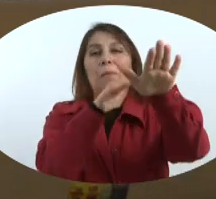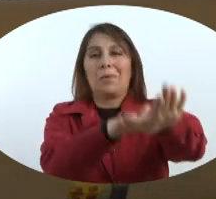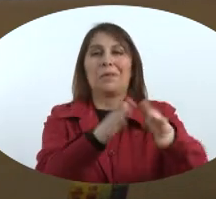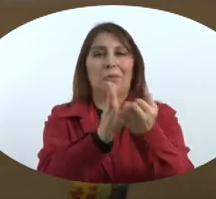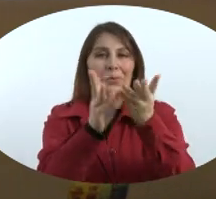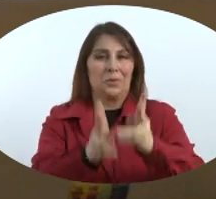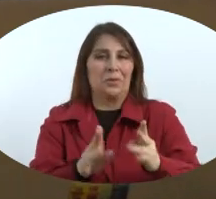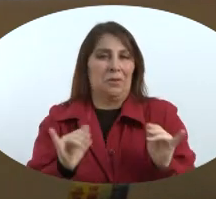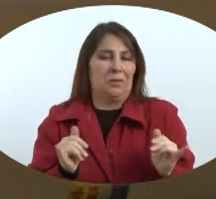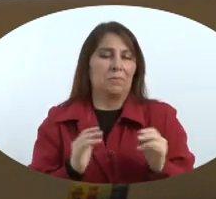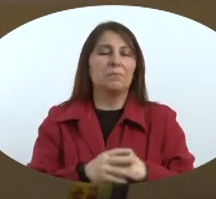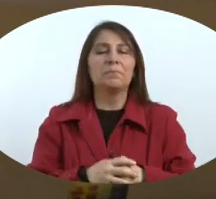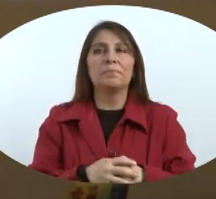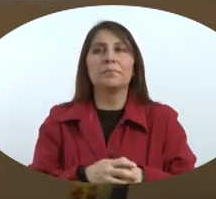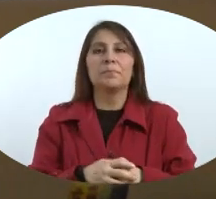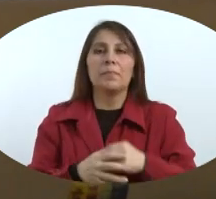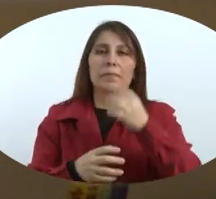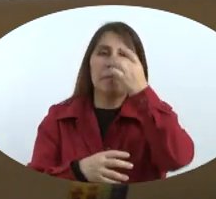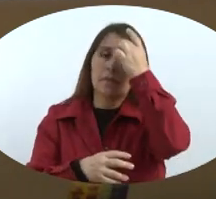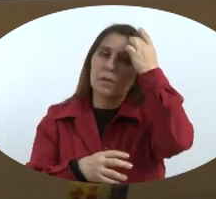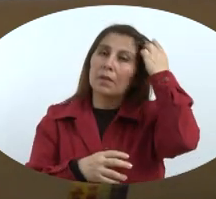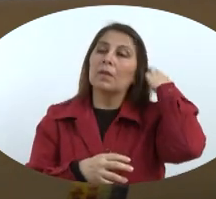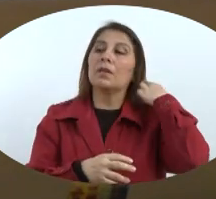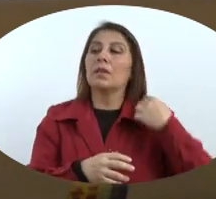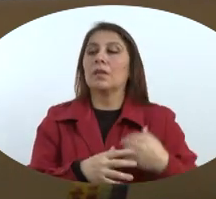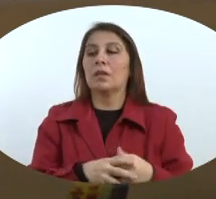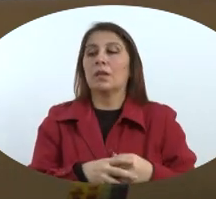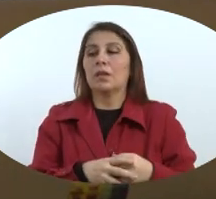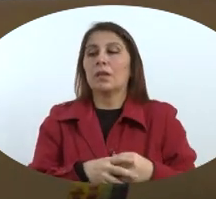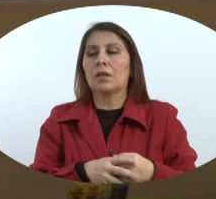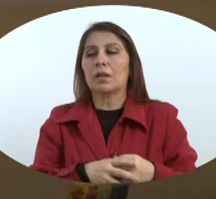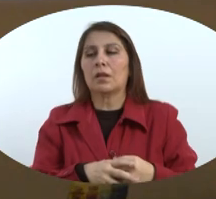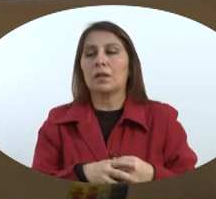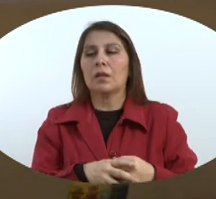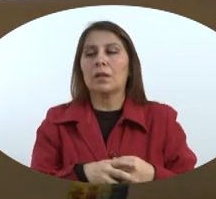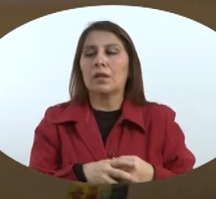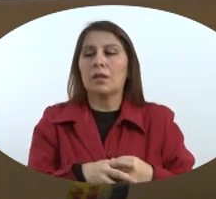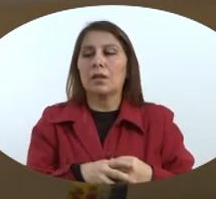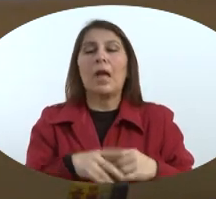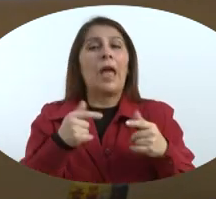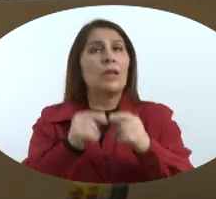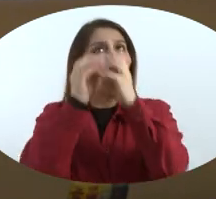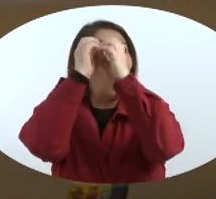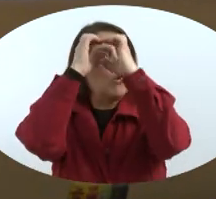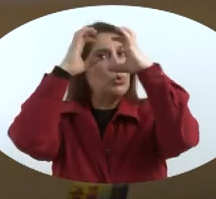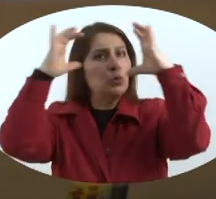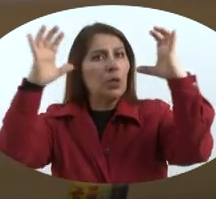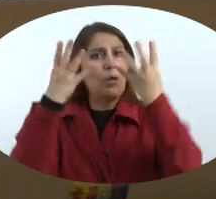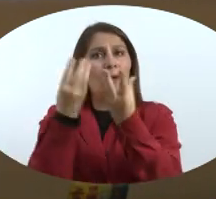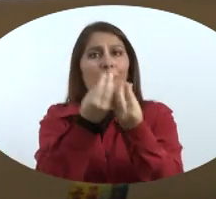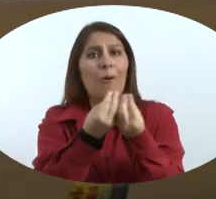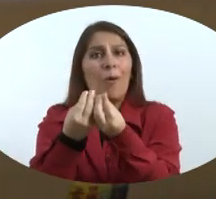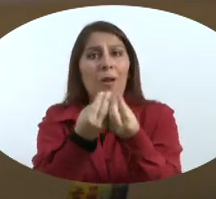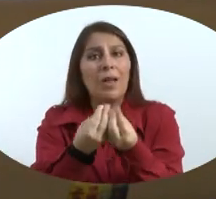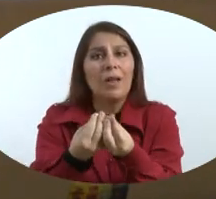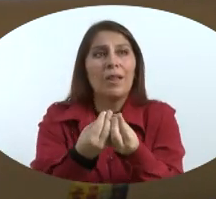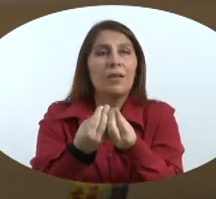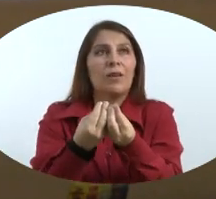estudiantiles pues es como el legado de lo que fue un pene un sueño colectivo y